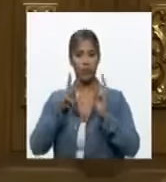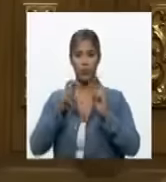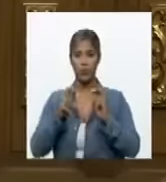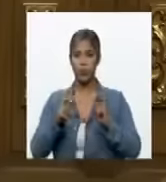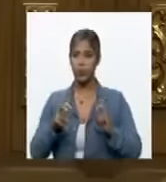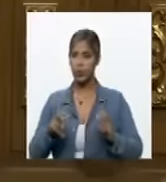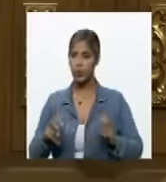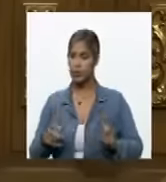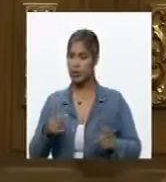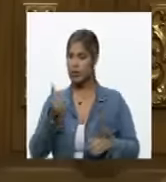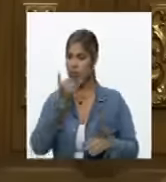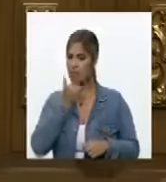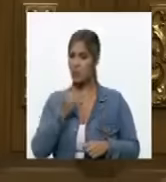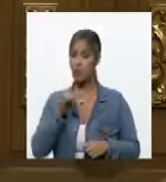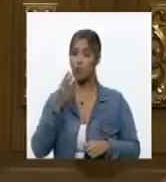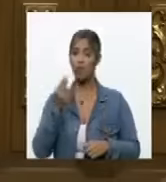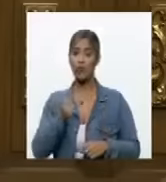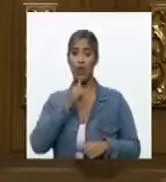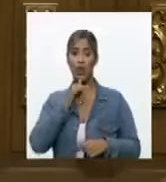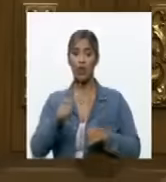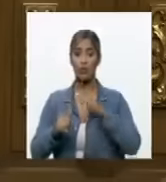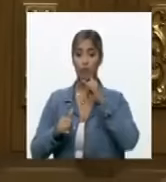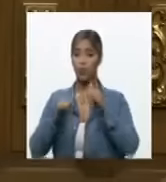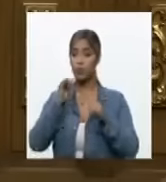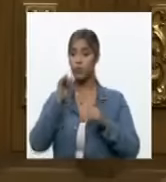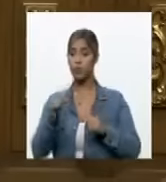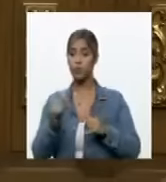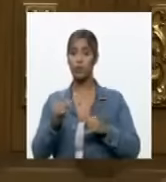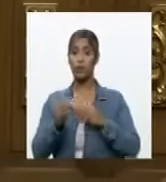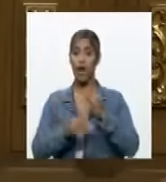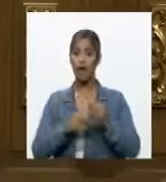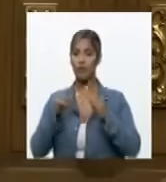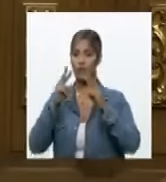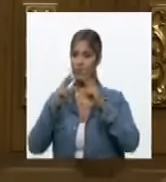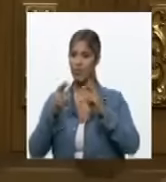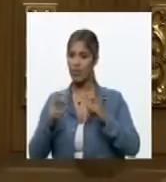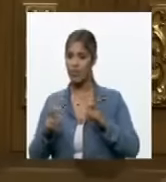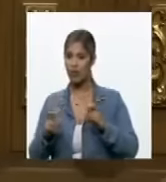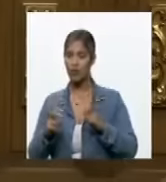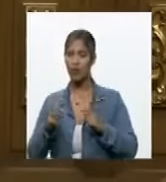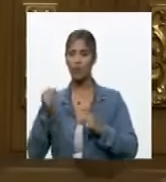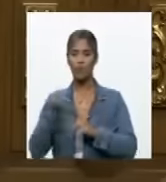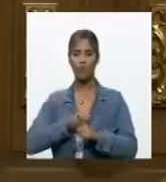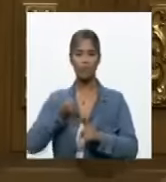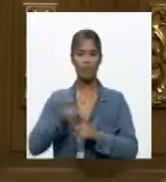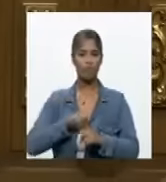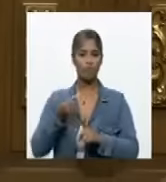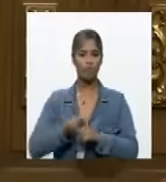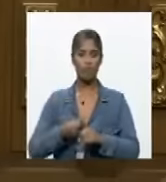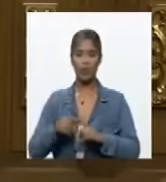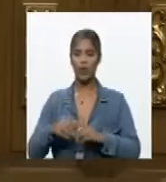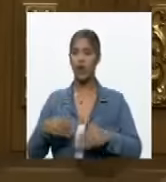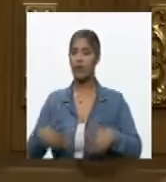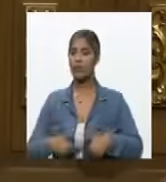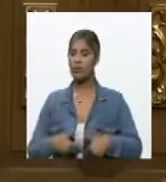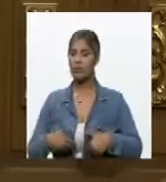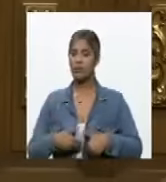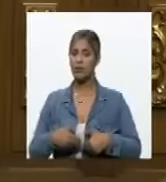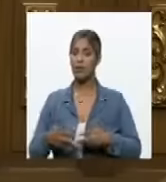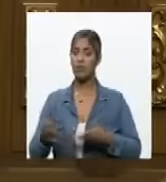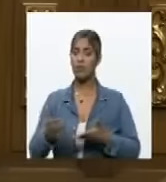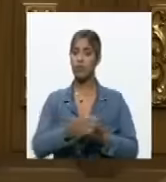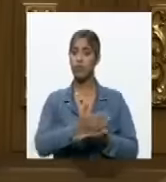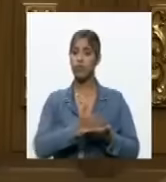investigación, las denuncias. Se hizo una investigación amañada. Sus elementos están recogidos en el